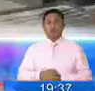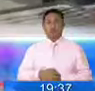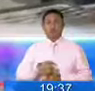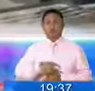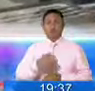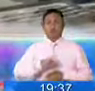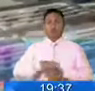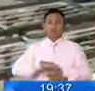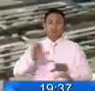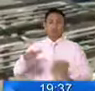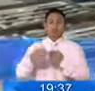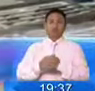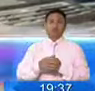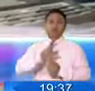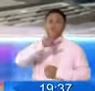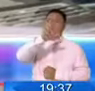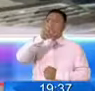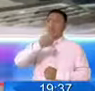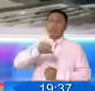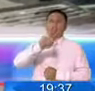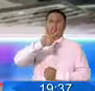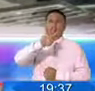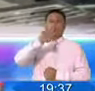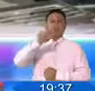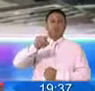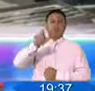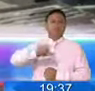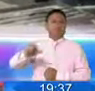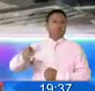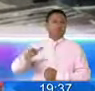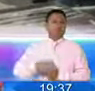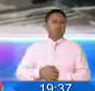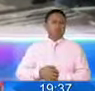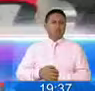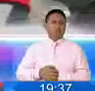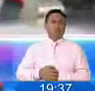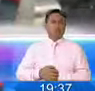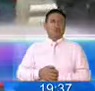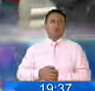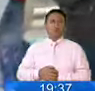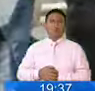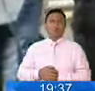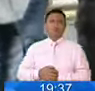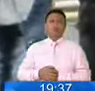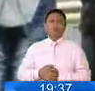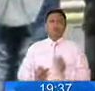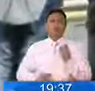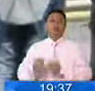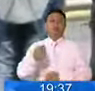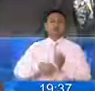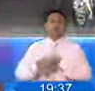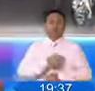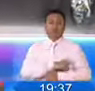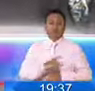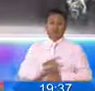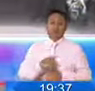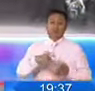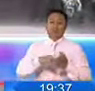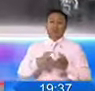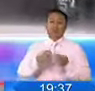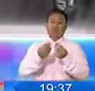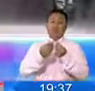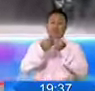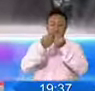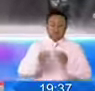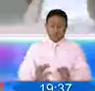días y bueno. 3.000, 4.000 personas aproximadamente, porque la fila llegaba al puente ya antes de cruzar. Para los comerciantes, el cierre significó pérdidas